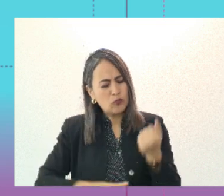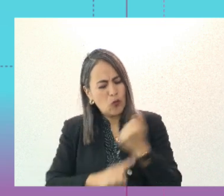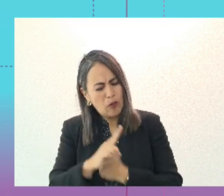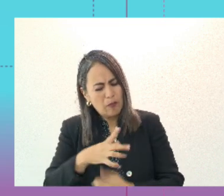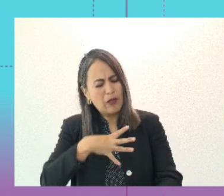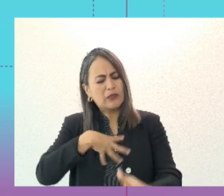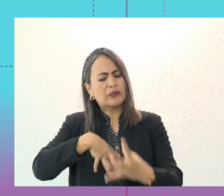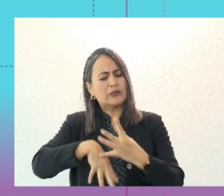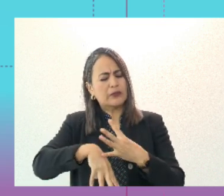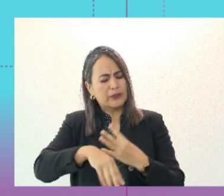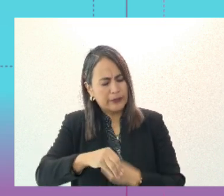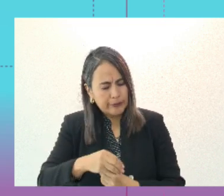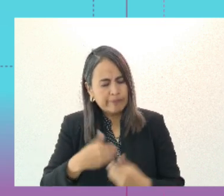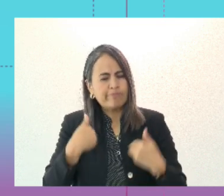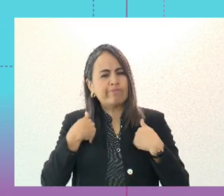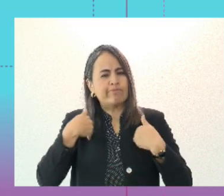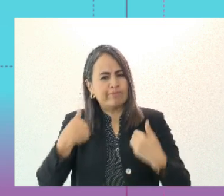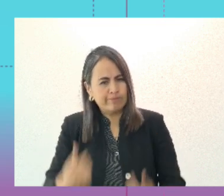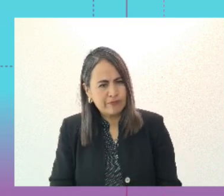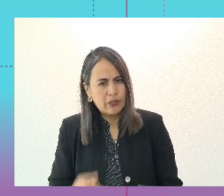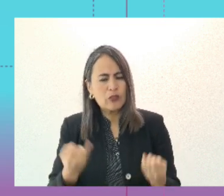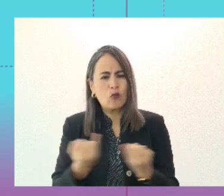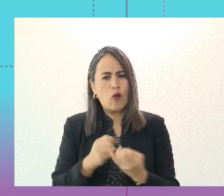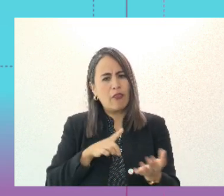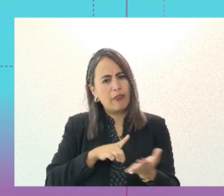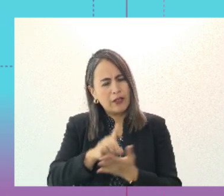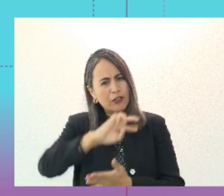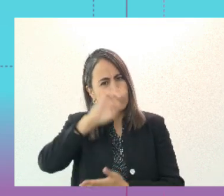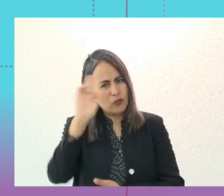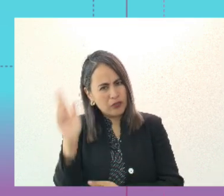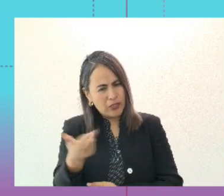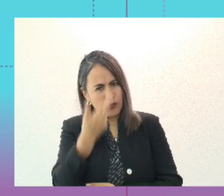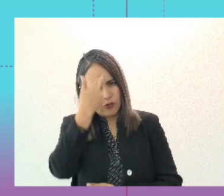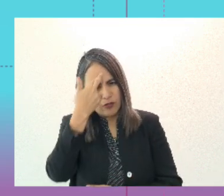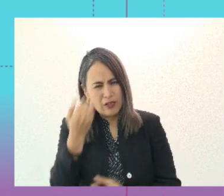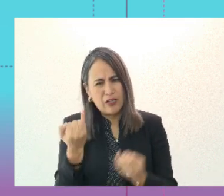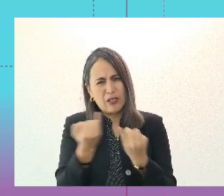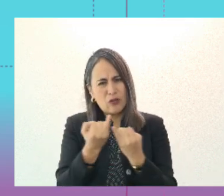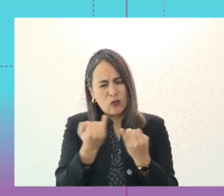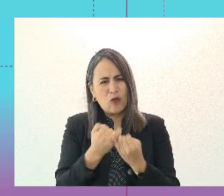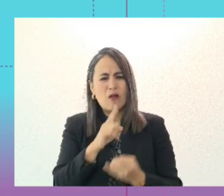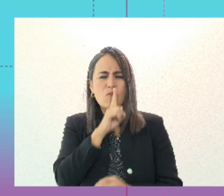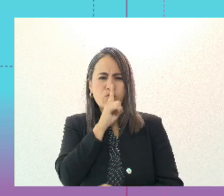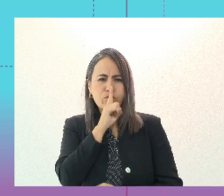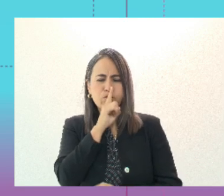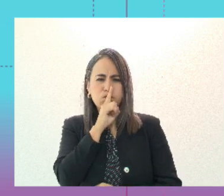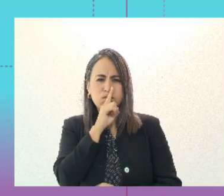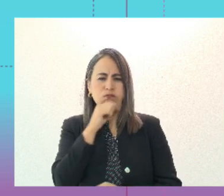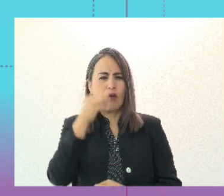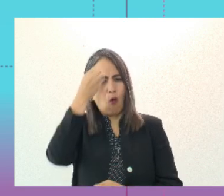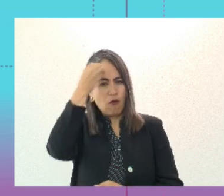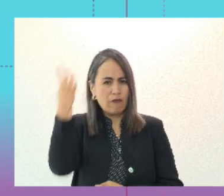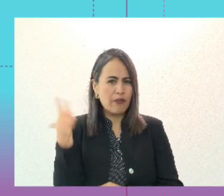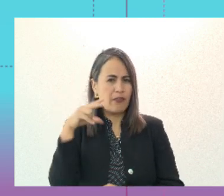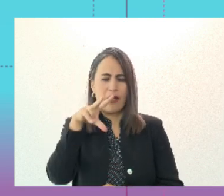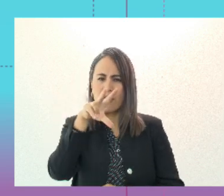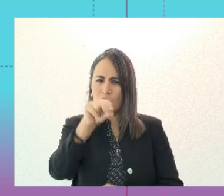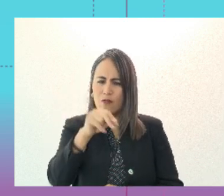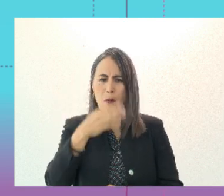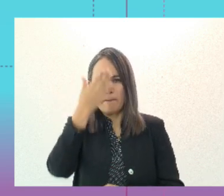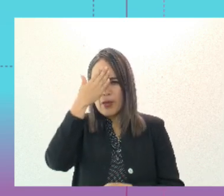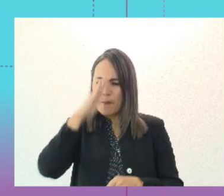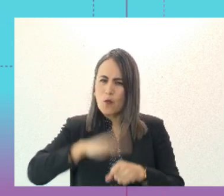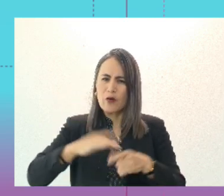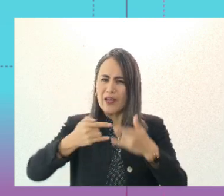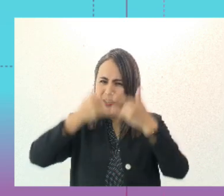adversidades. El ejercicio de nuestro derecho a recordar evita que impere el silencio y se convierta en olvido. La memoria histórica es vida y